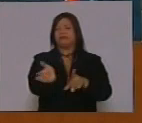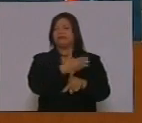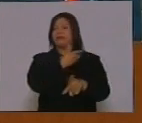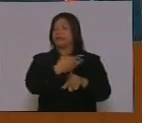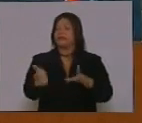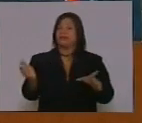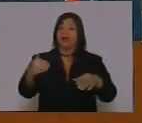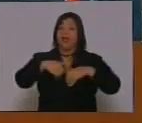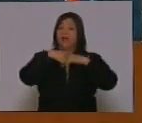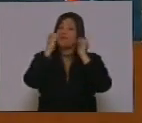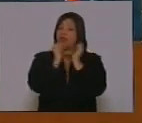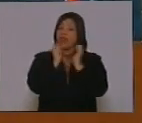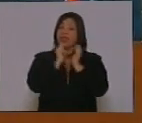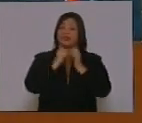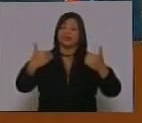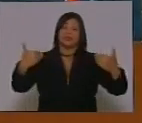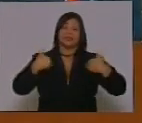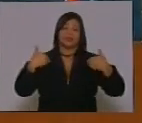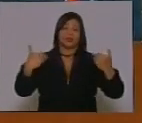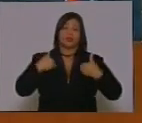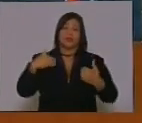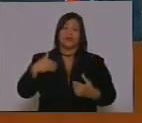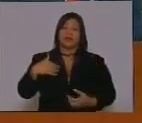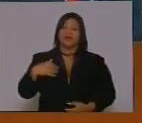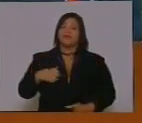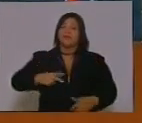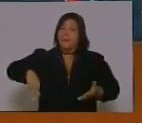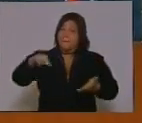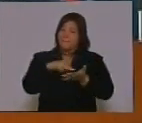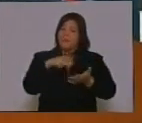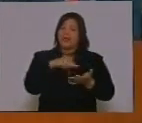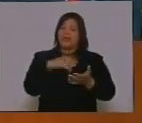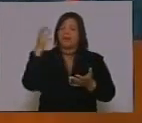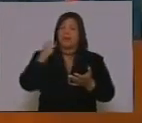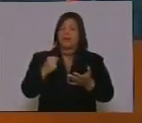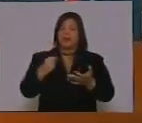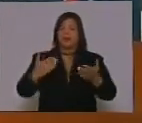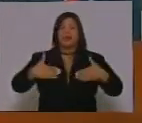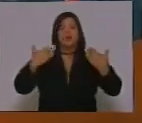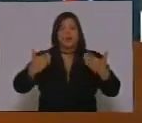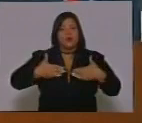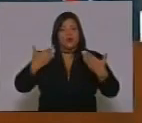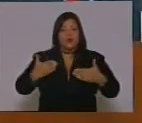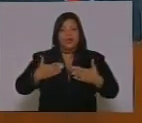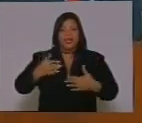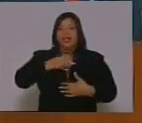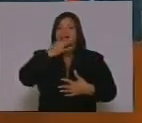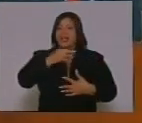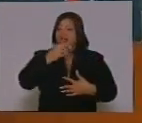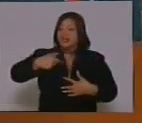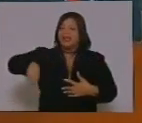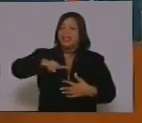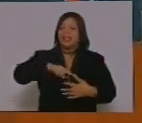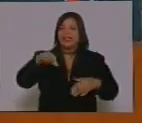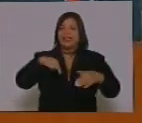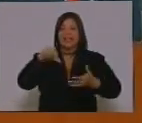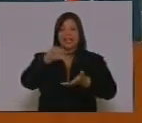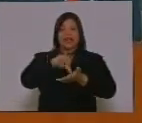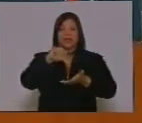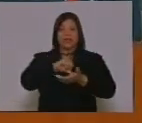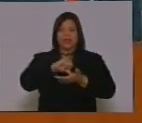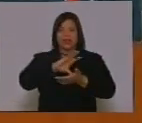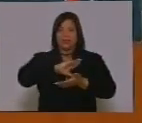de violencia a la que ha sido sometida Miranda. Pero nos agrada mucho que hayan pasado la tarde acá en la capital del